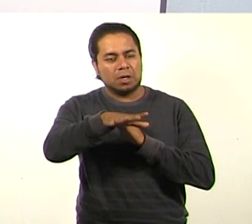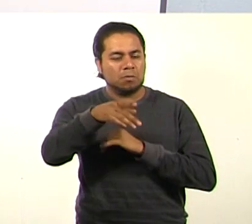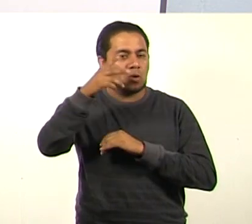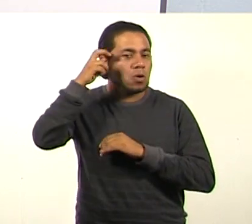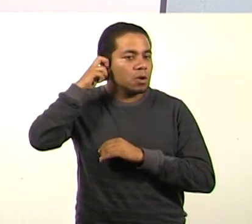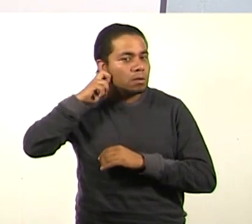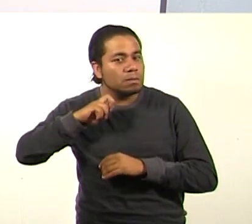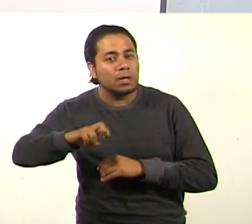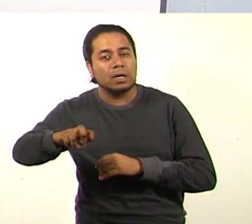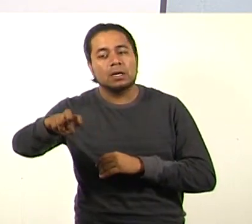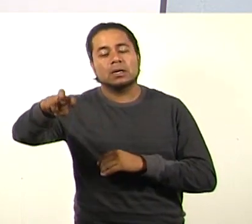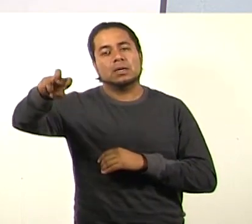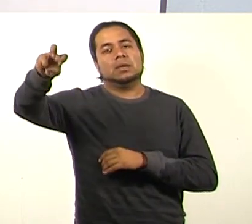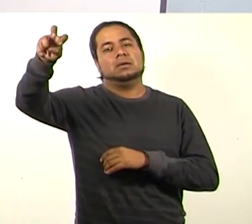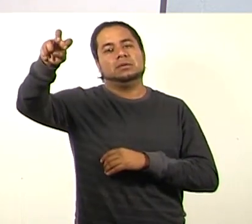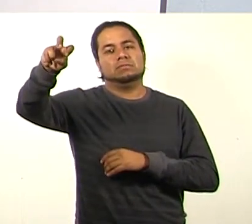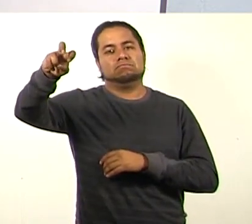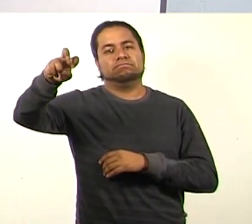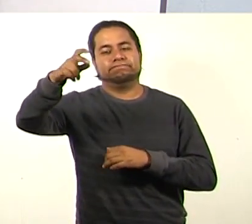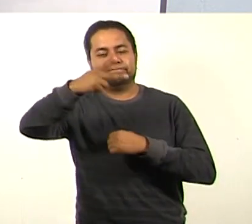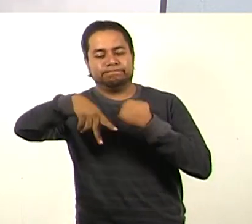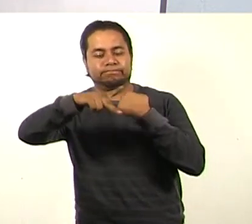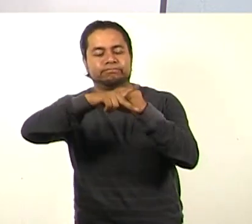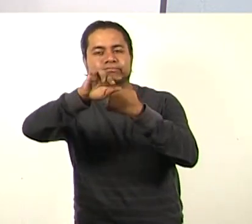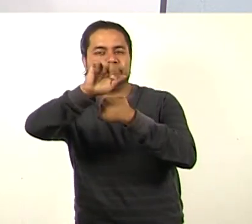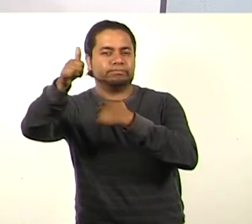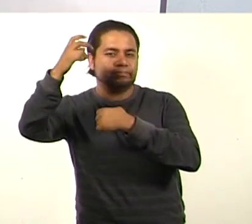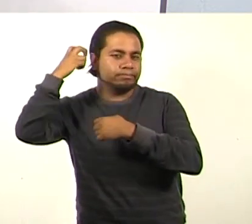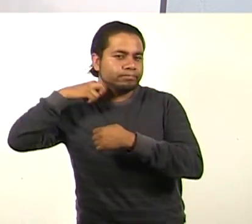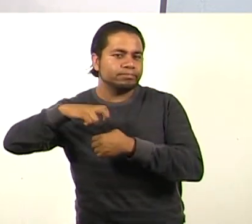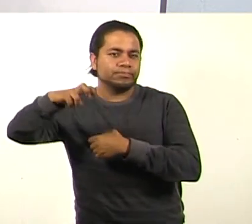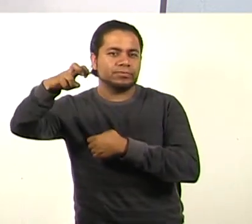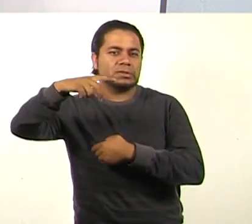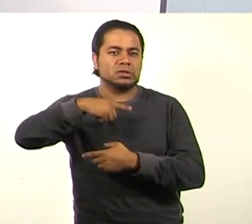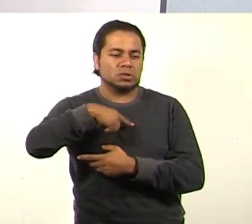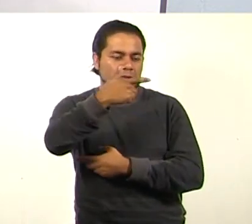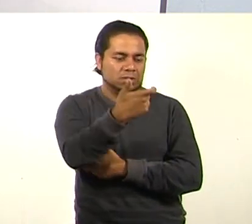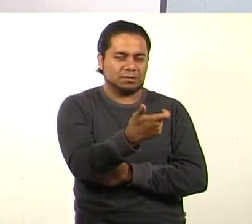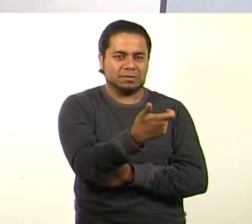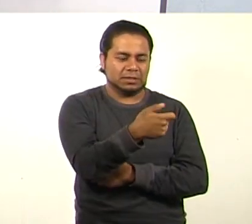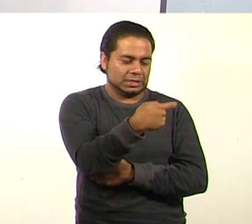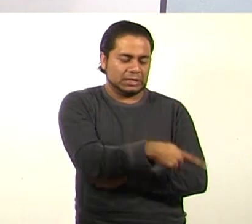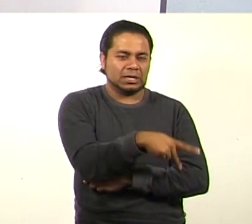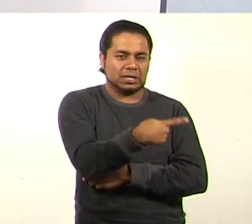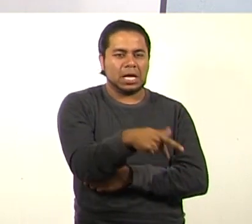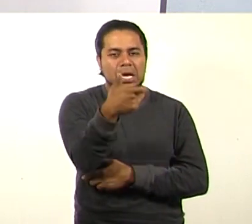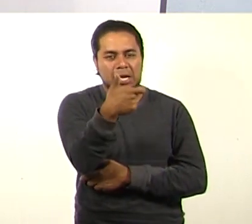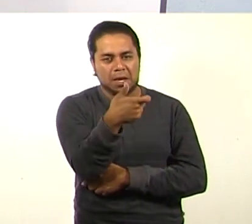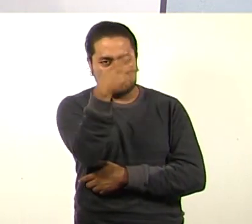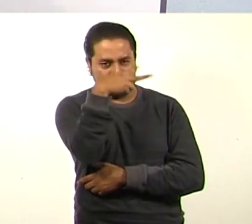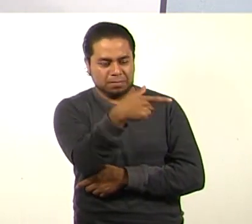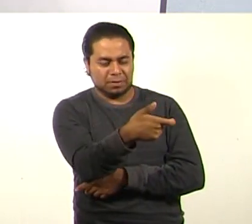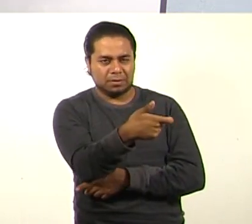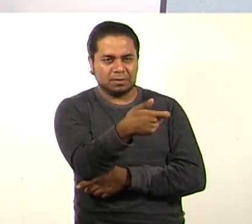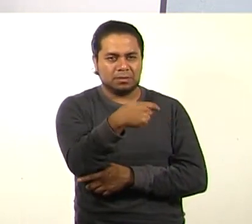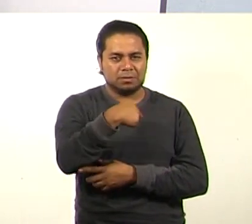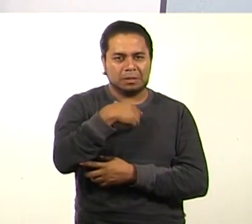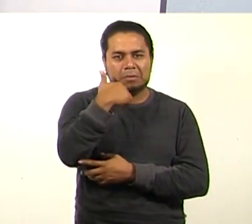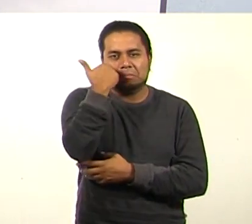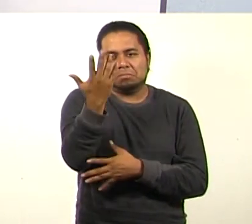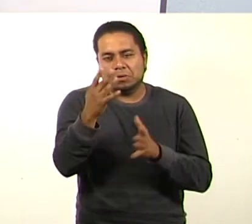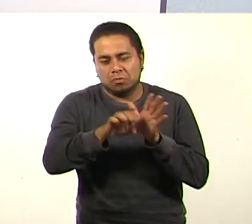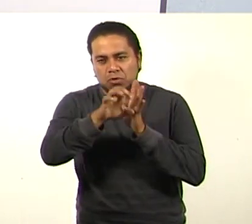otro país y tenemos que transformar nuestra moneda local, que es el peso mexicano, y queremos transformarlo